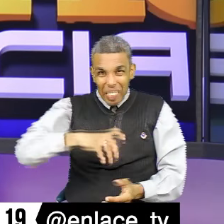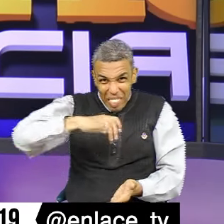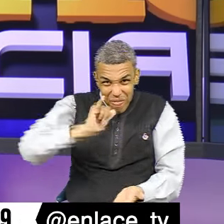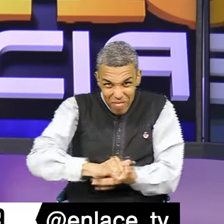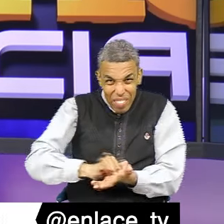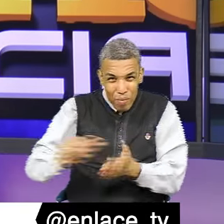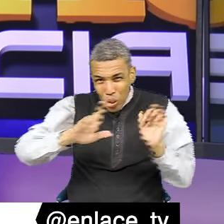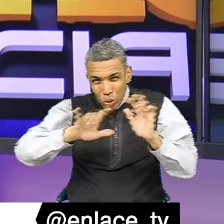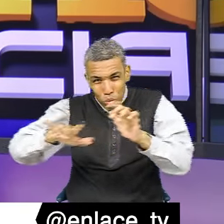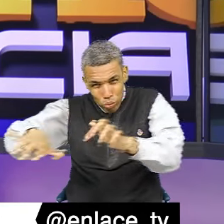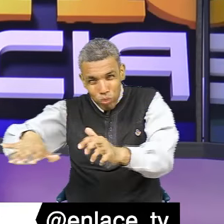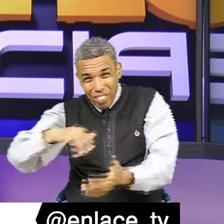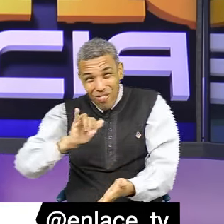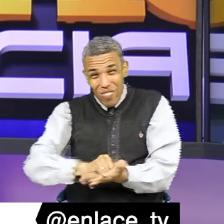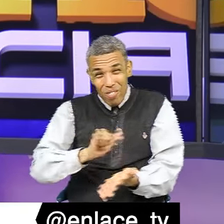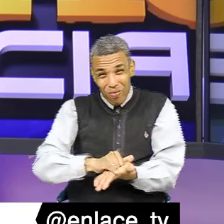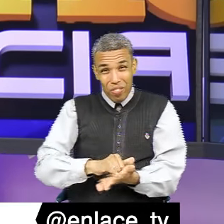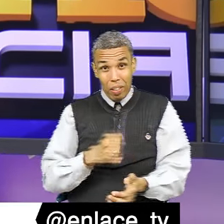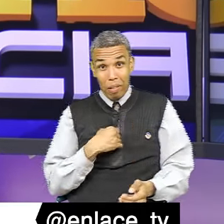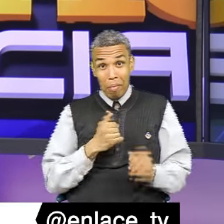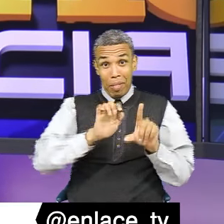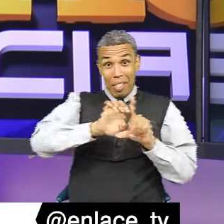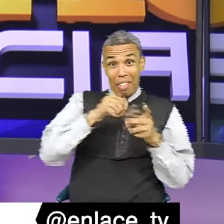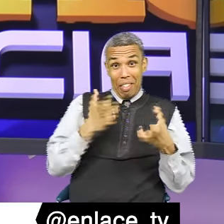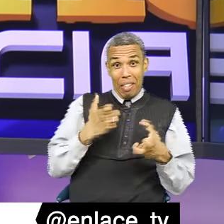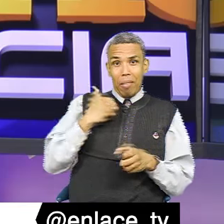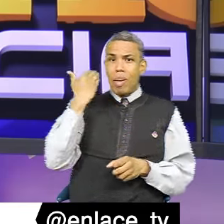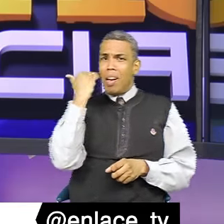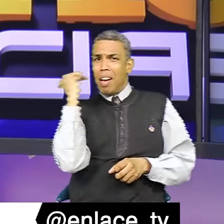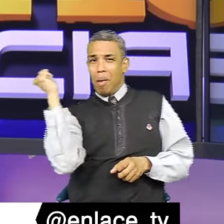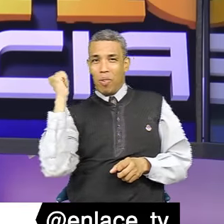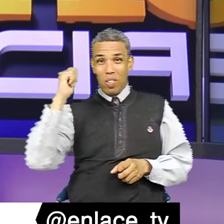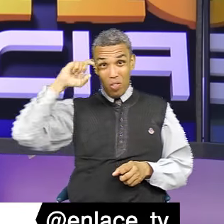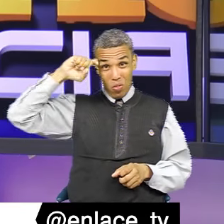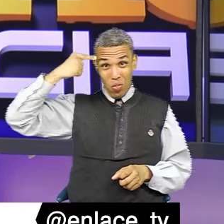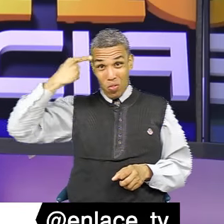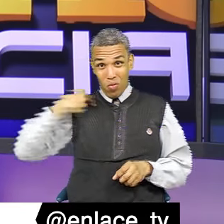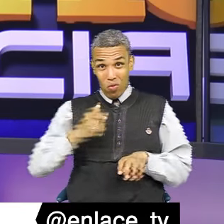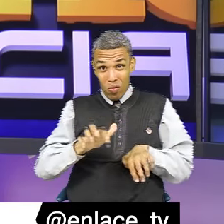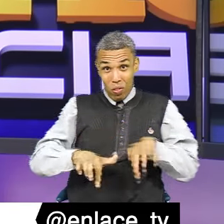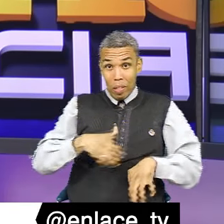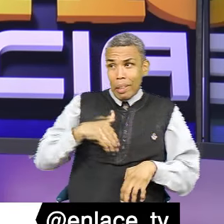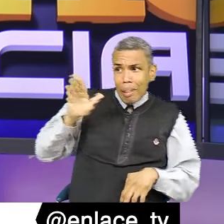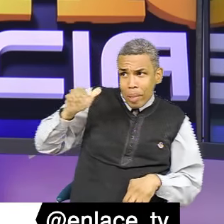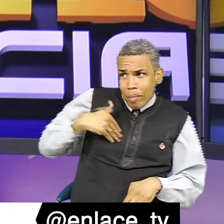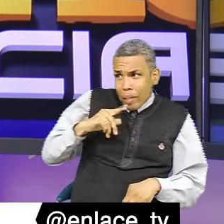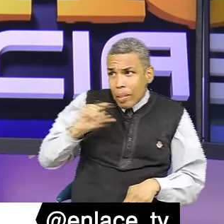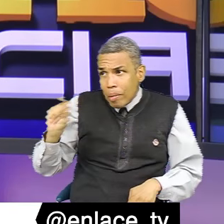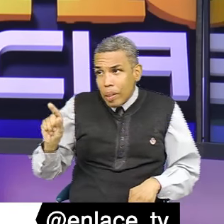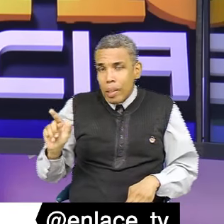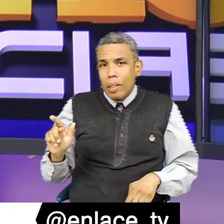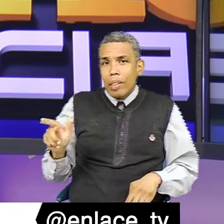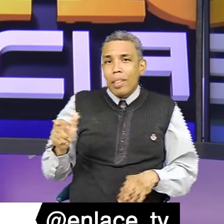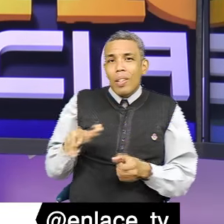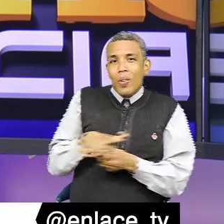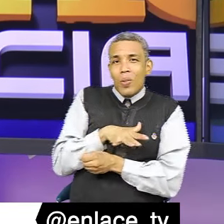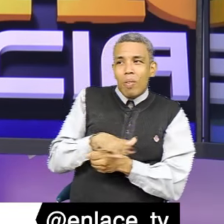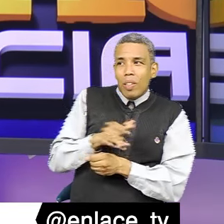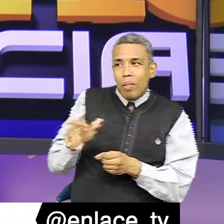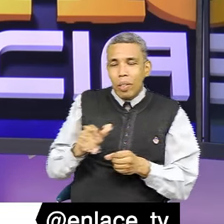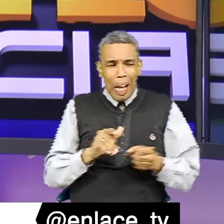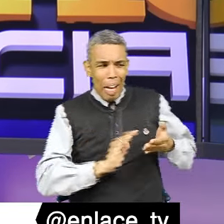Noticias intentó contactar a la Secretaría de Gobierno, pero por estar muy pendiente, escuchando lo que allí se decían con las víctimas, no pudo entregar